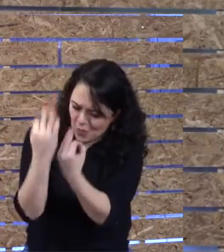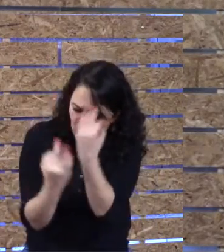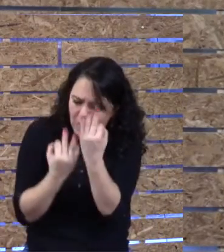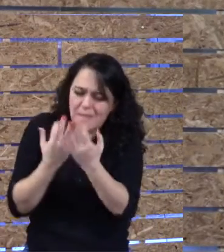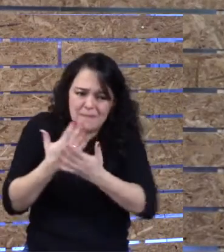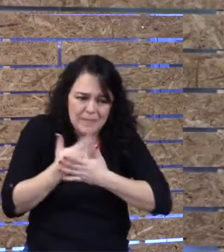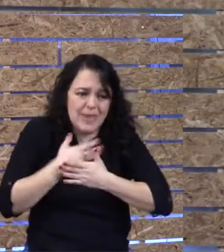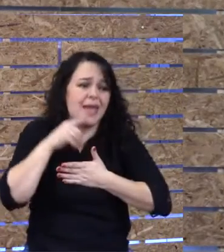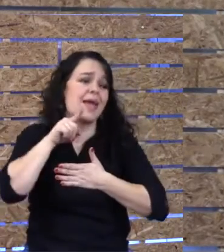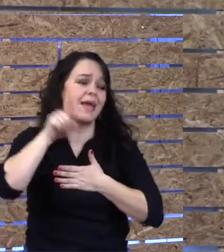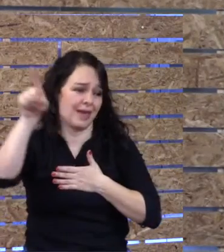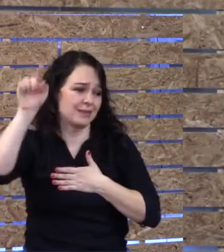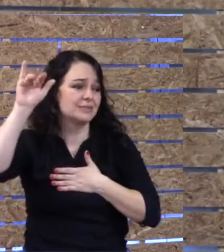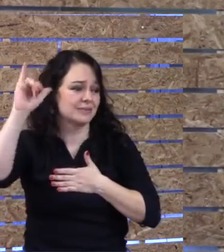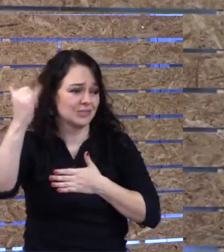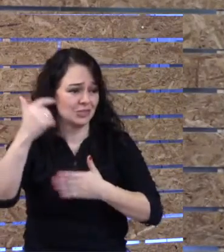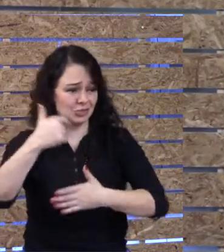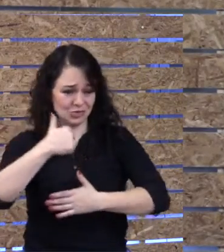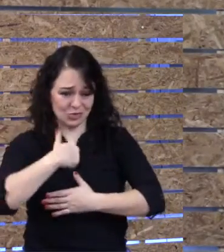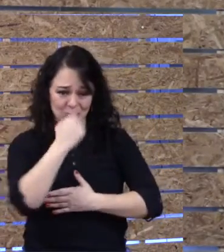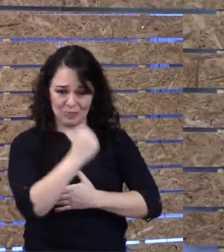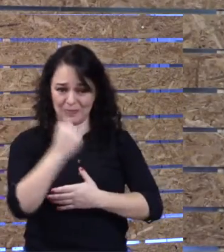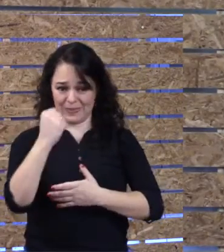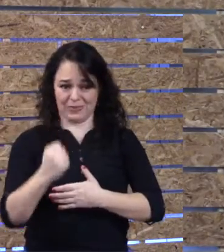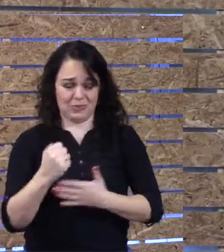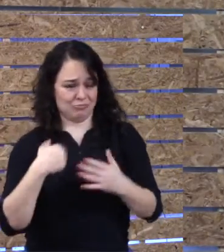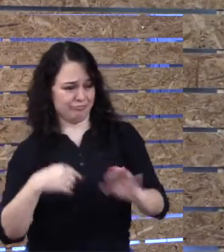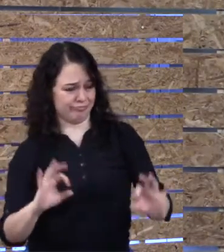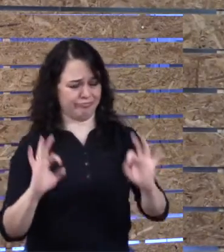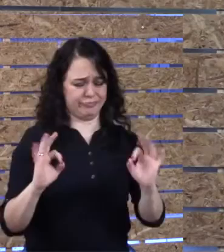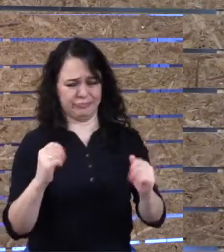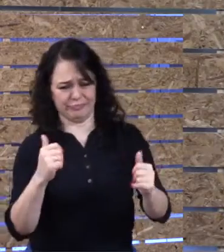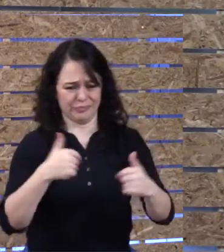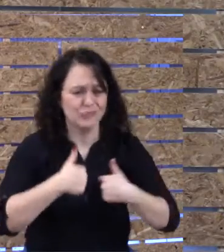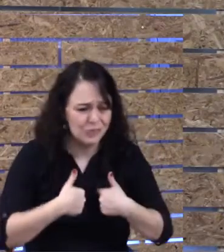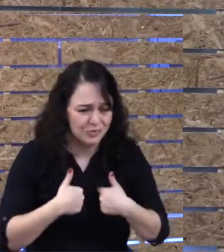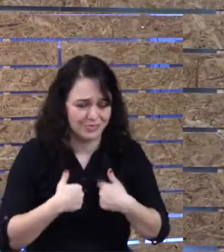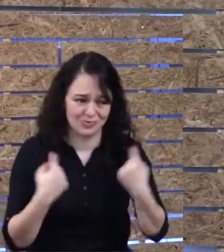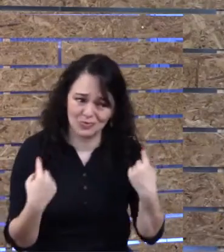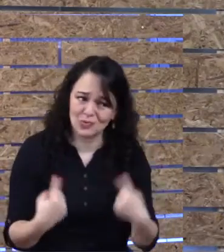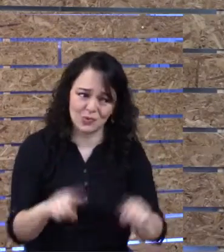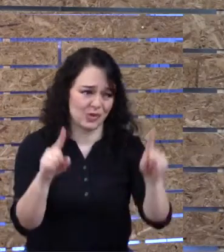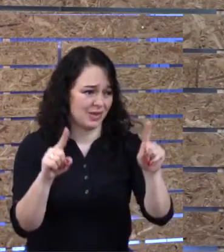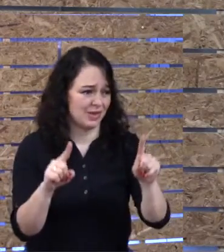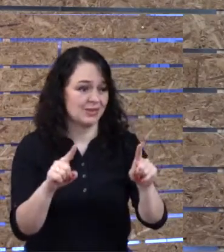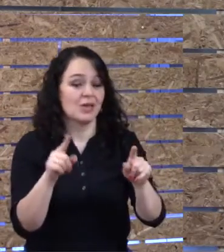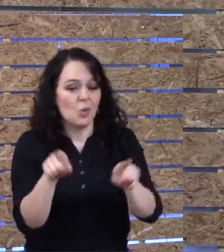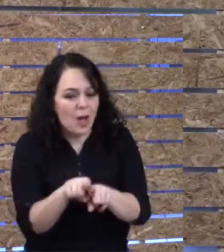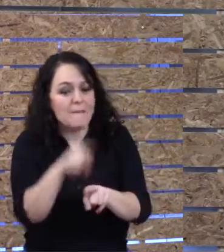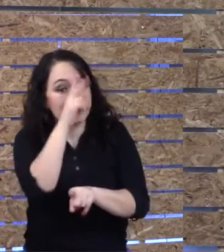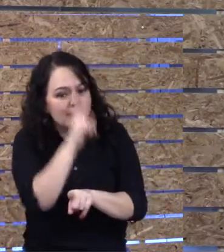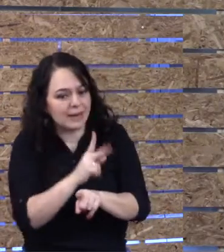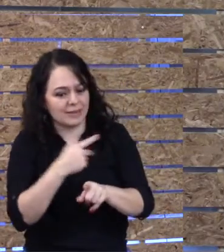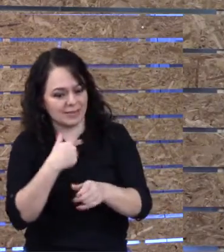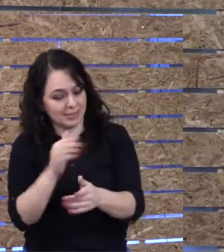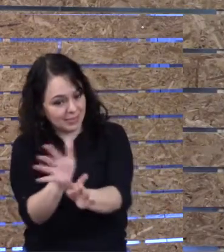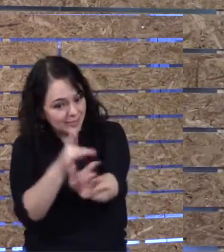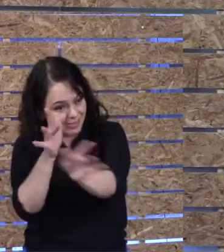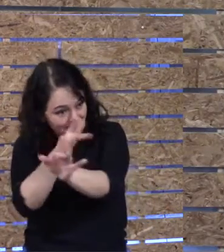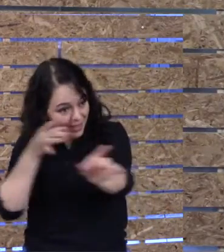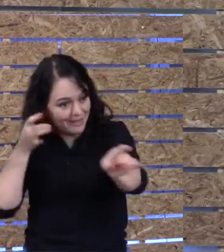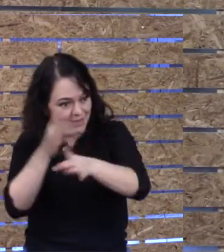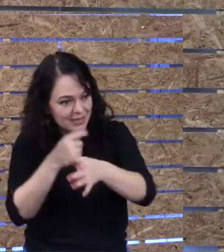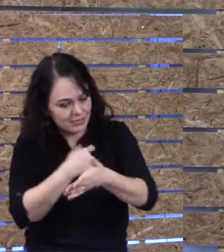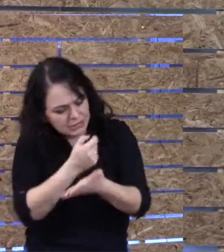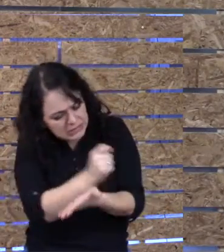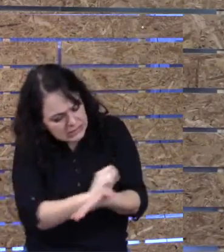David ha escrito este salmo después de su caída con Betsabé, después de que Natán viene a confrontarlo de que había